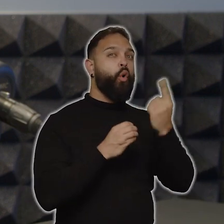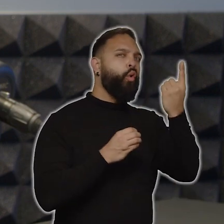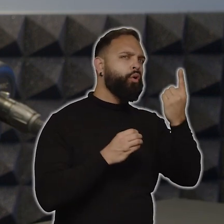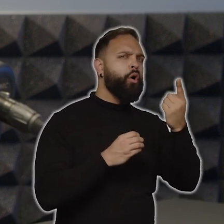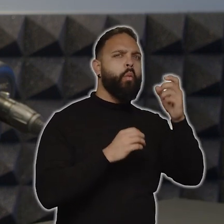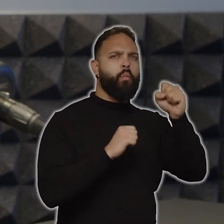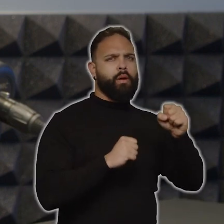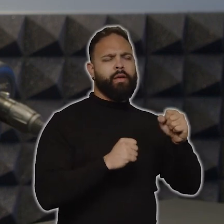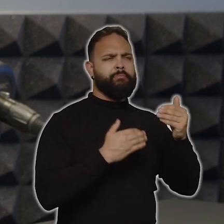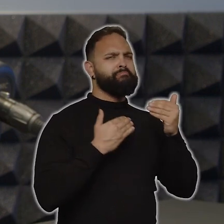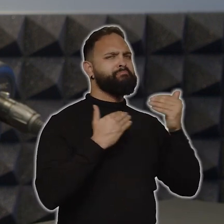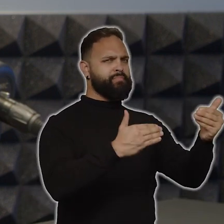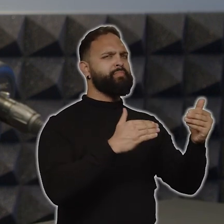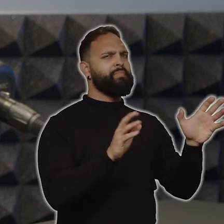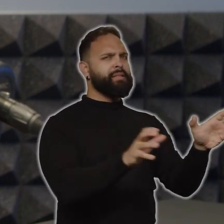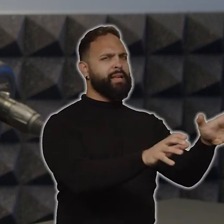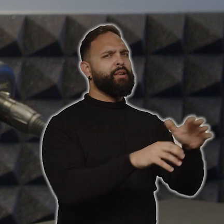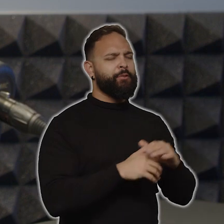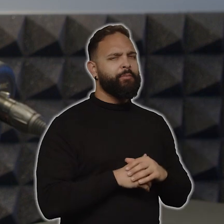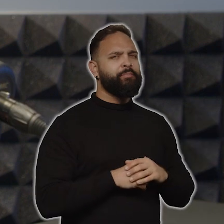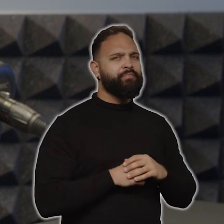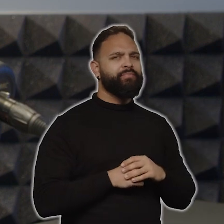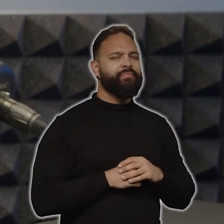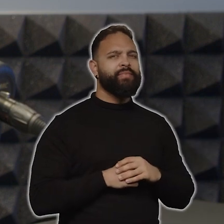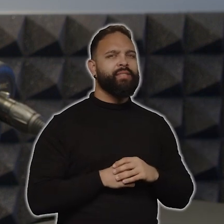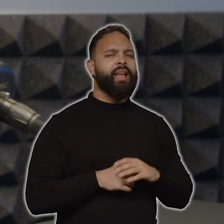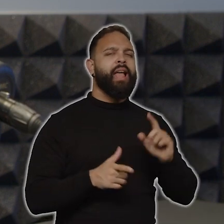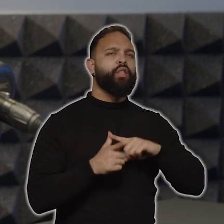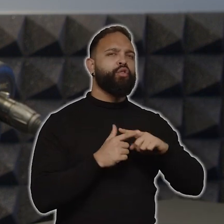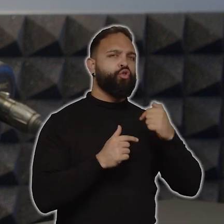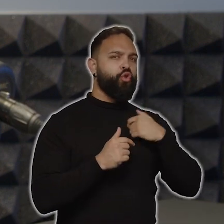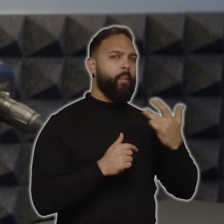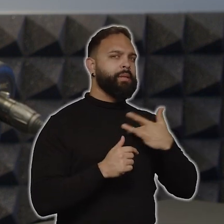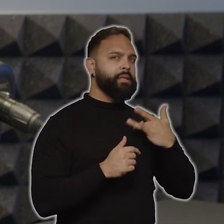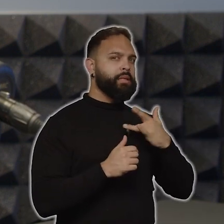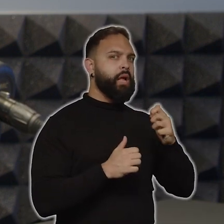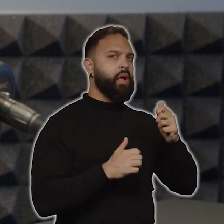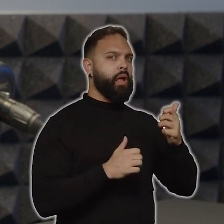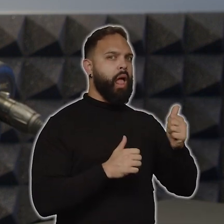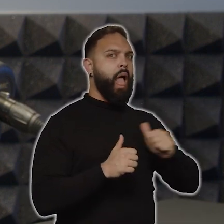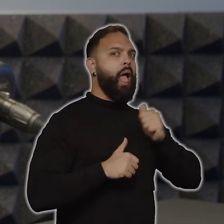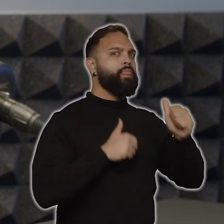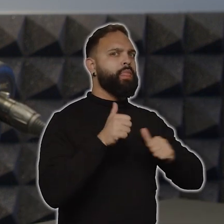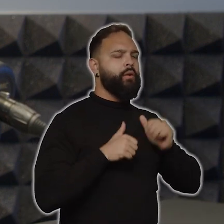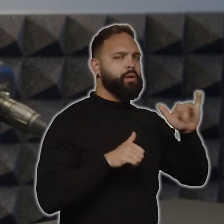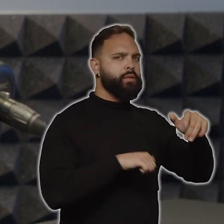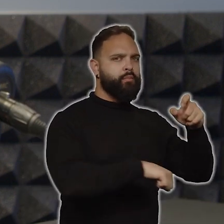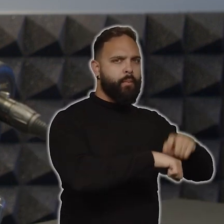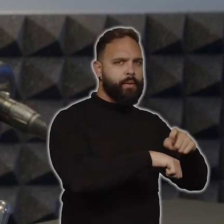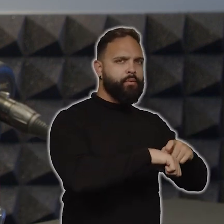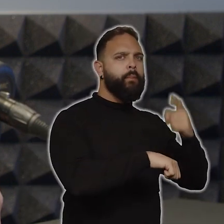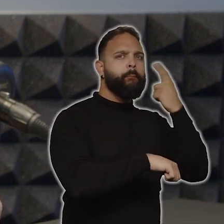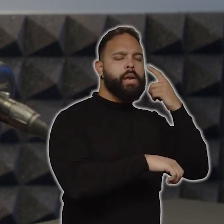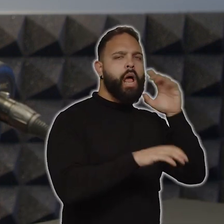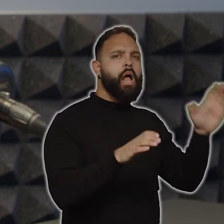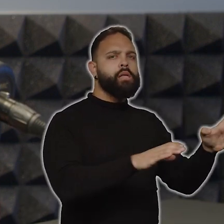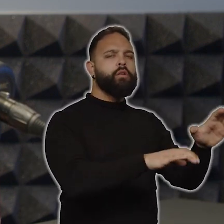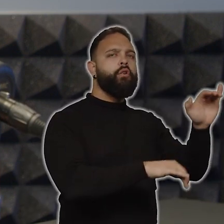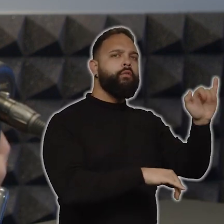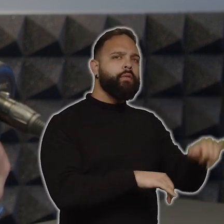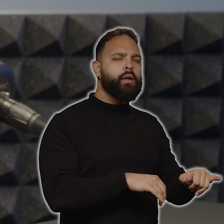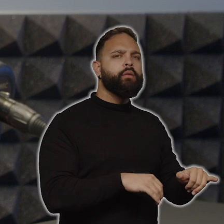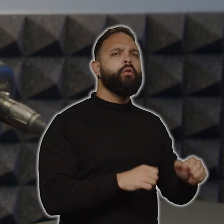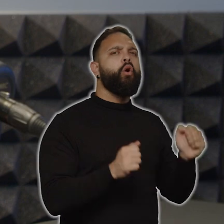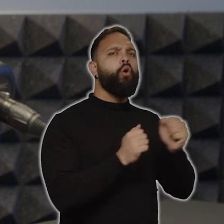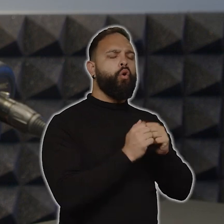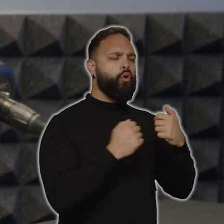hielo literalmente, y entonces me sentí activo en ese momento para poder hacerlo bien,